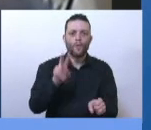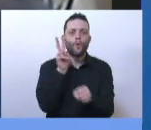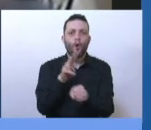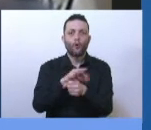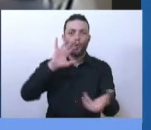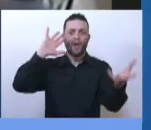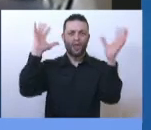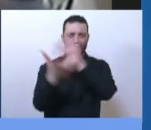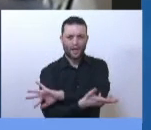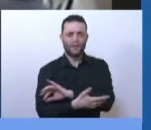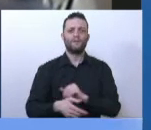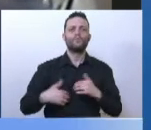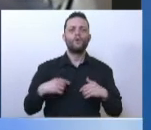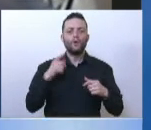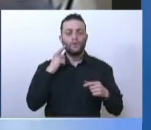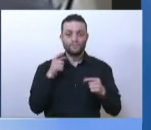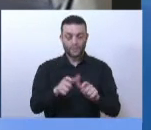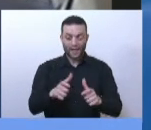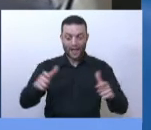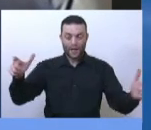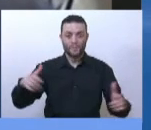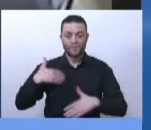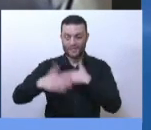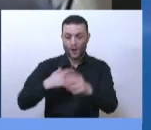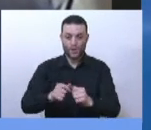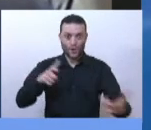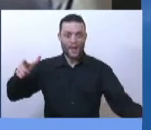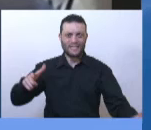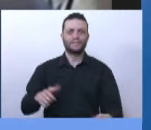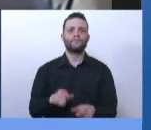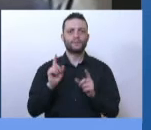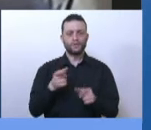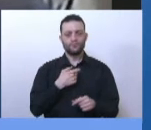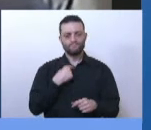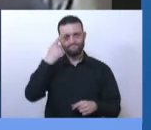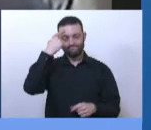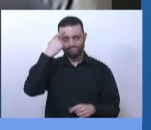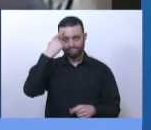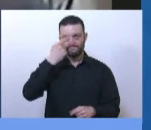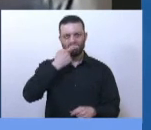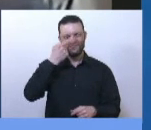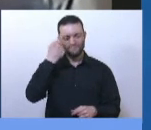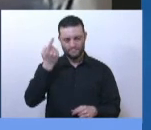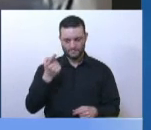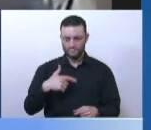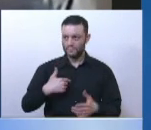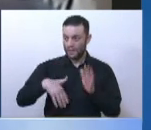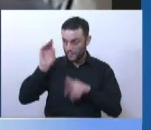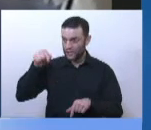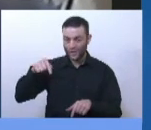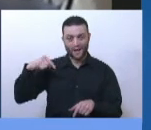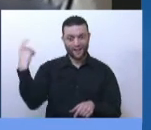Mis preocupaciones son como las de gran parte de este cuerpo, y así lo han dejado